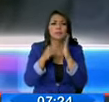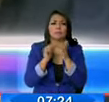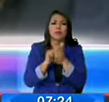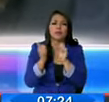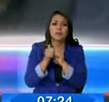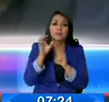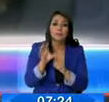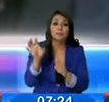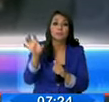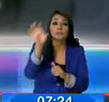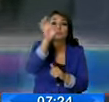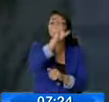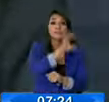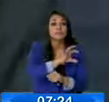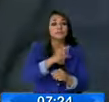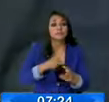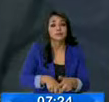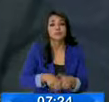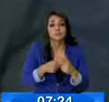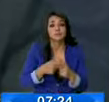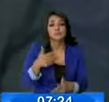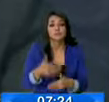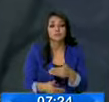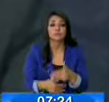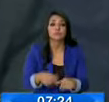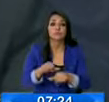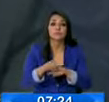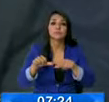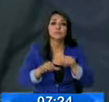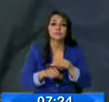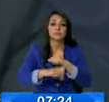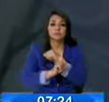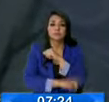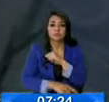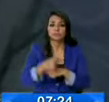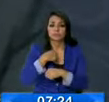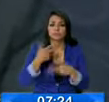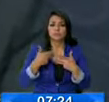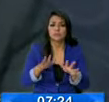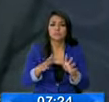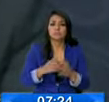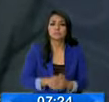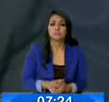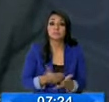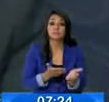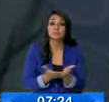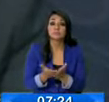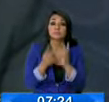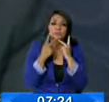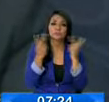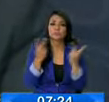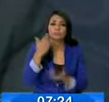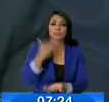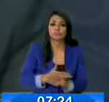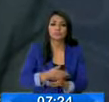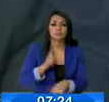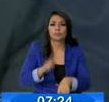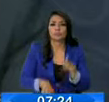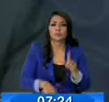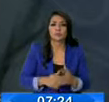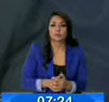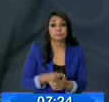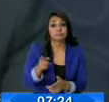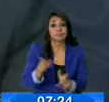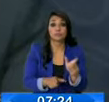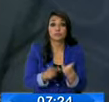provincias, se deben iniciar los procesos administrativos. Lo vamos a hacer porque un servicio público se paralizó y existió una